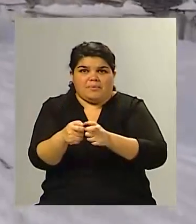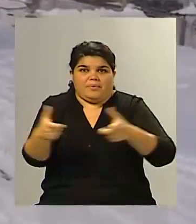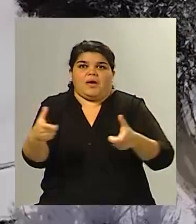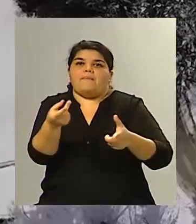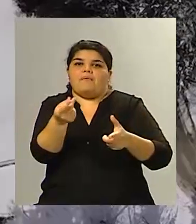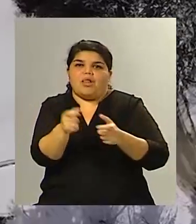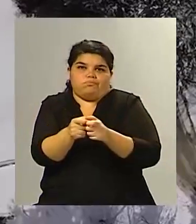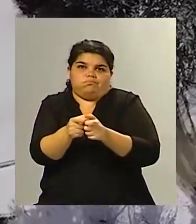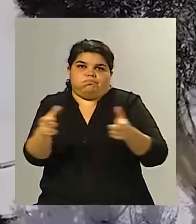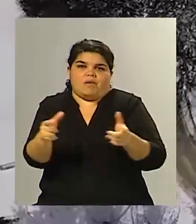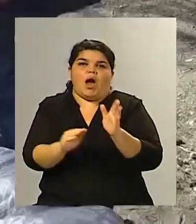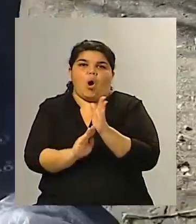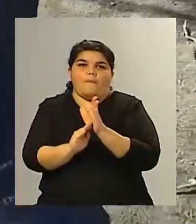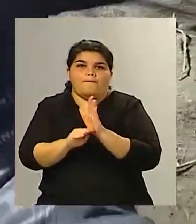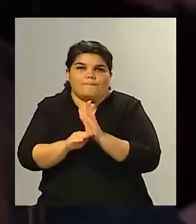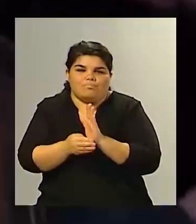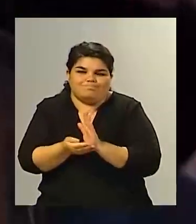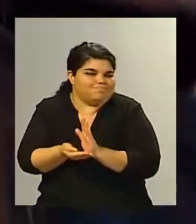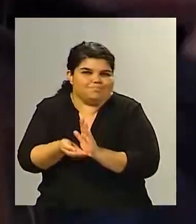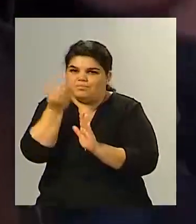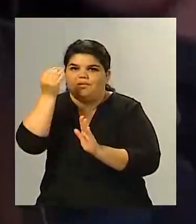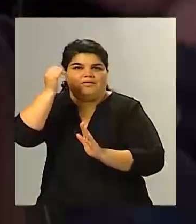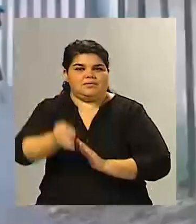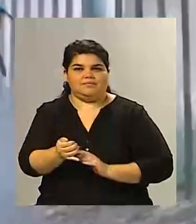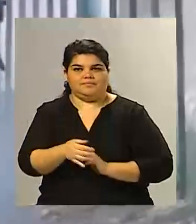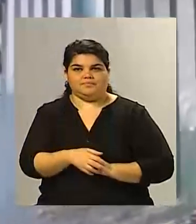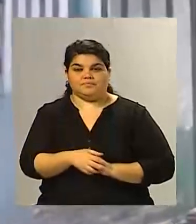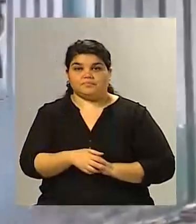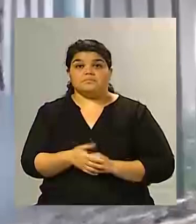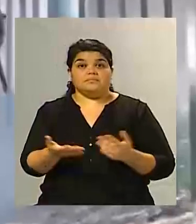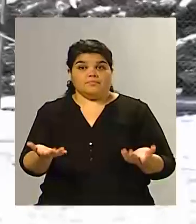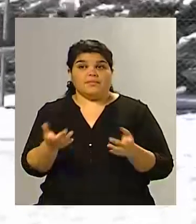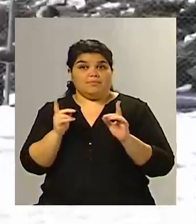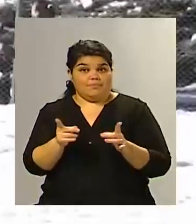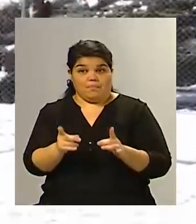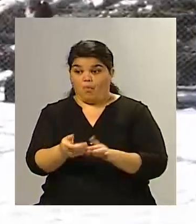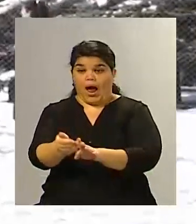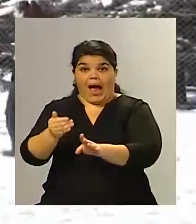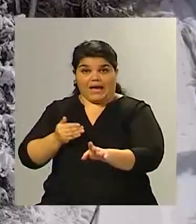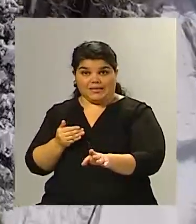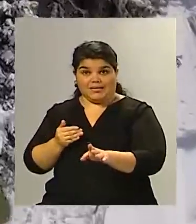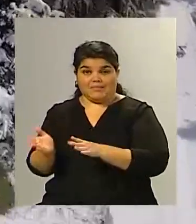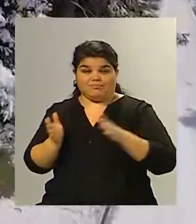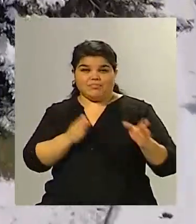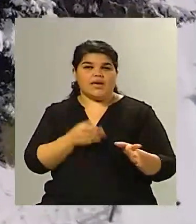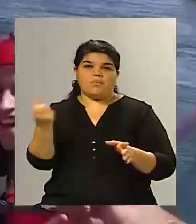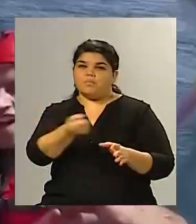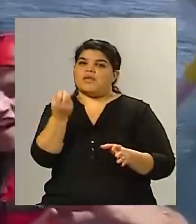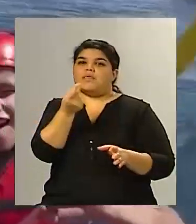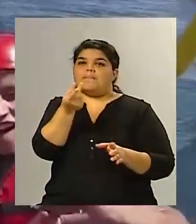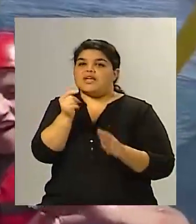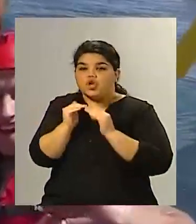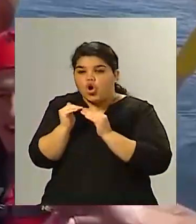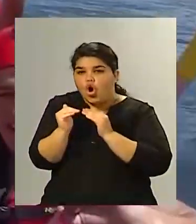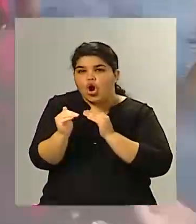llegar a esa tarifa nadie, por más que investiguen, por eso es lo que hablamos en el primer bloque, el congelamiento de precios. Pero